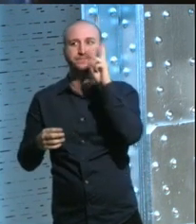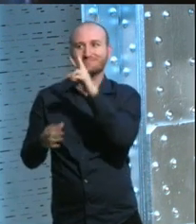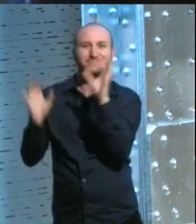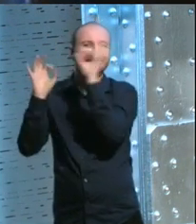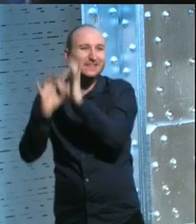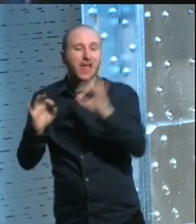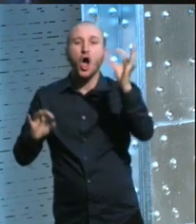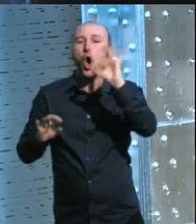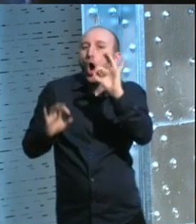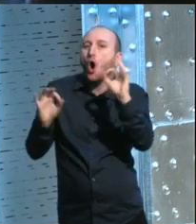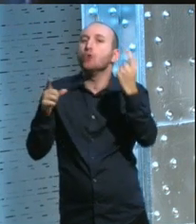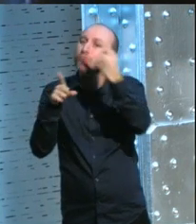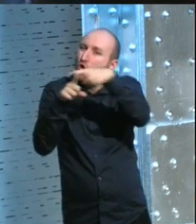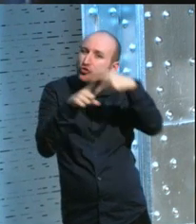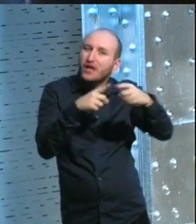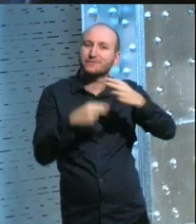que más te ha interesado